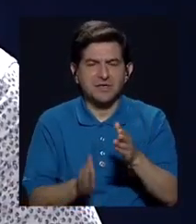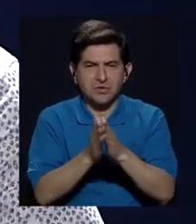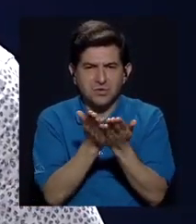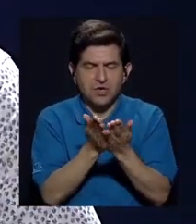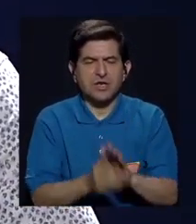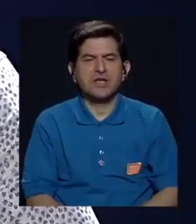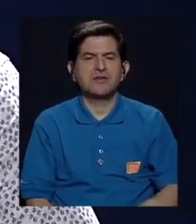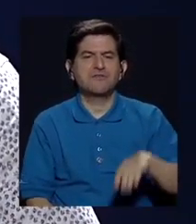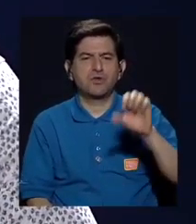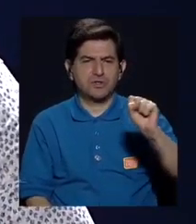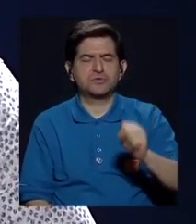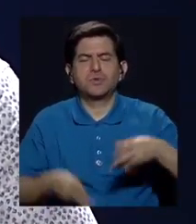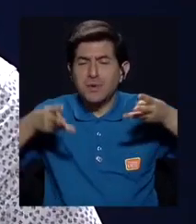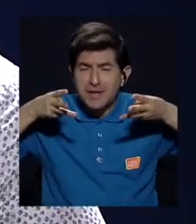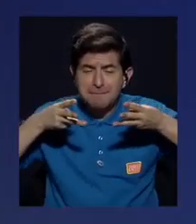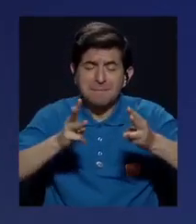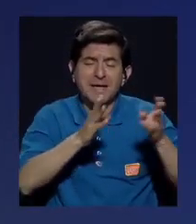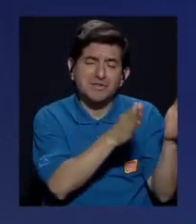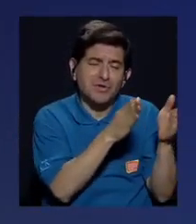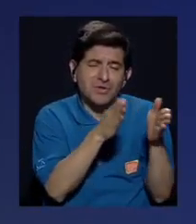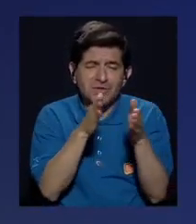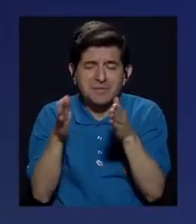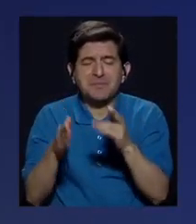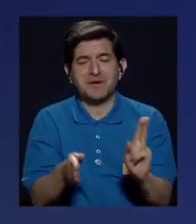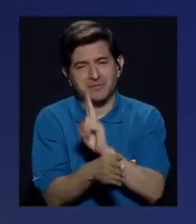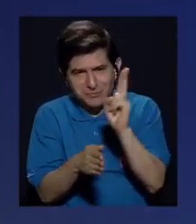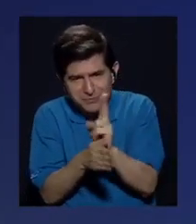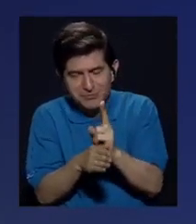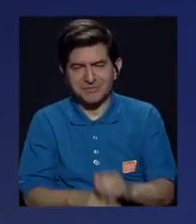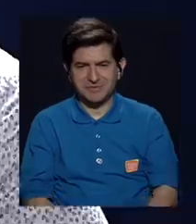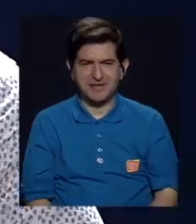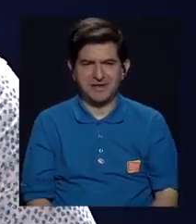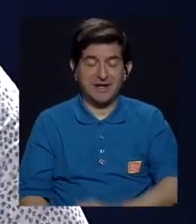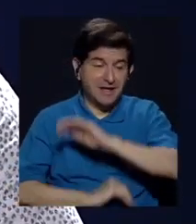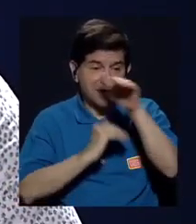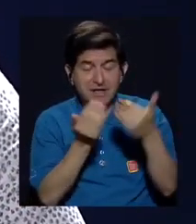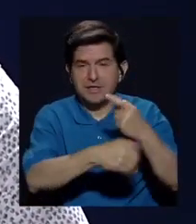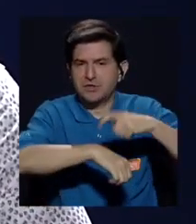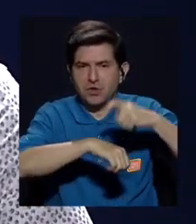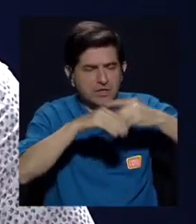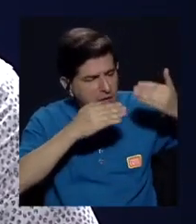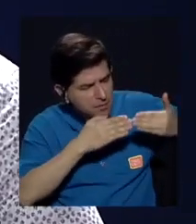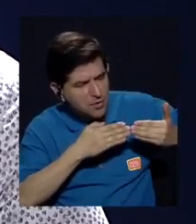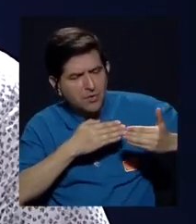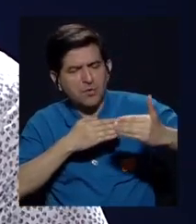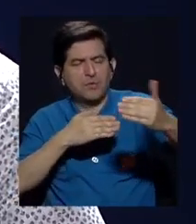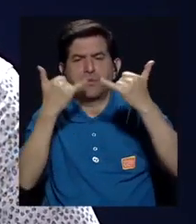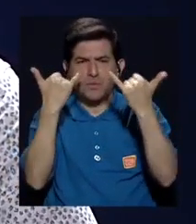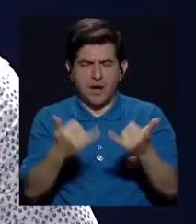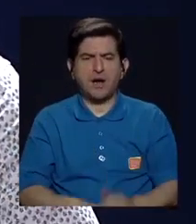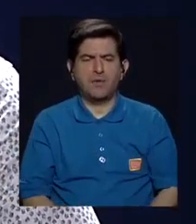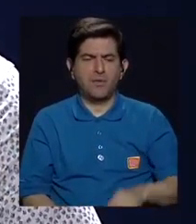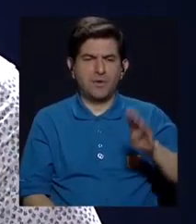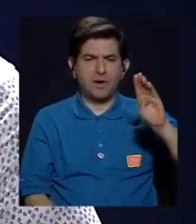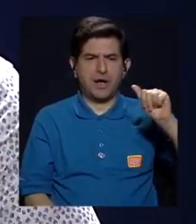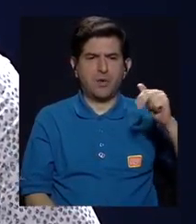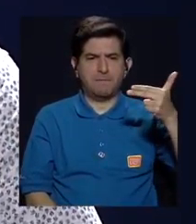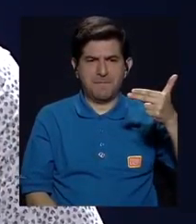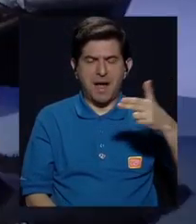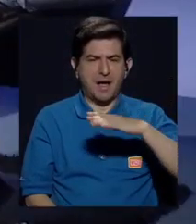son unos métodos preparatorios. Y pensar en todo este tiempo que ha transcurrido y ahora tocando Bach y